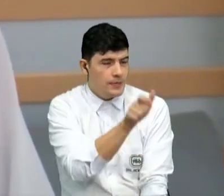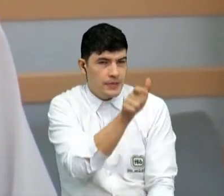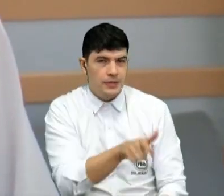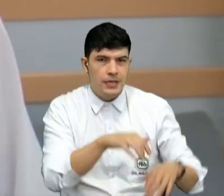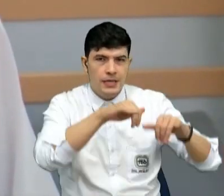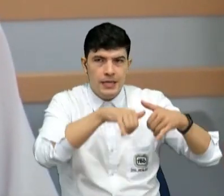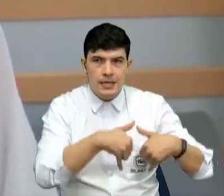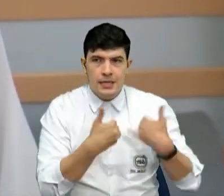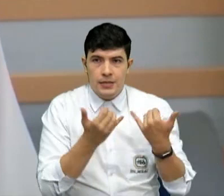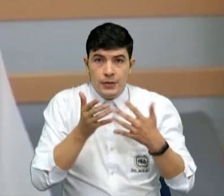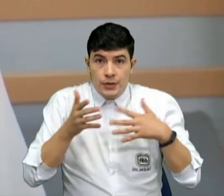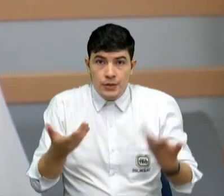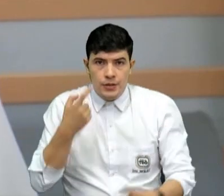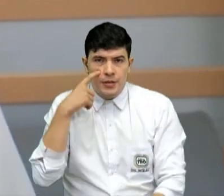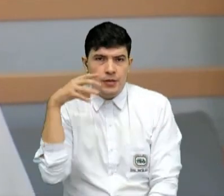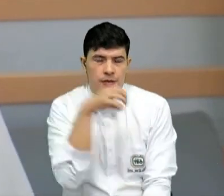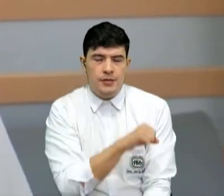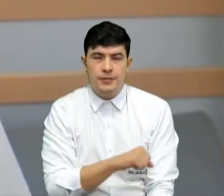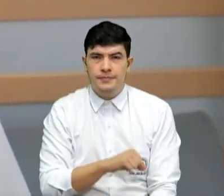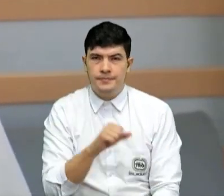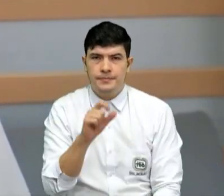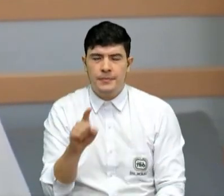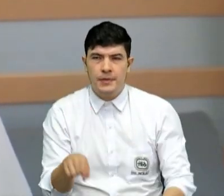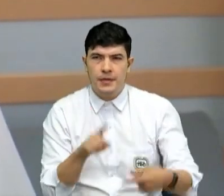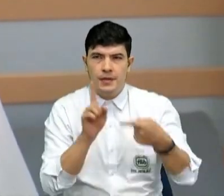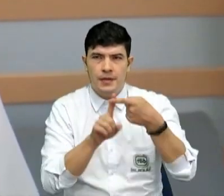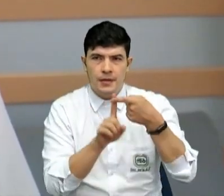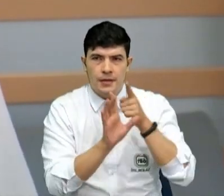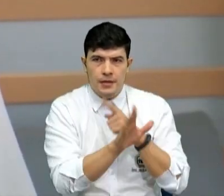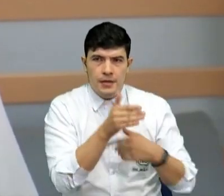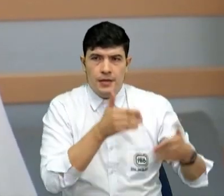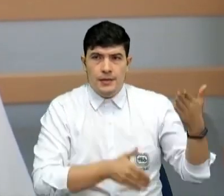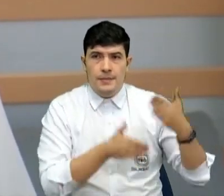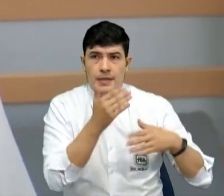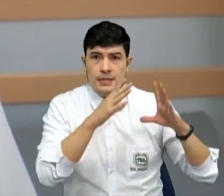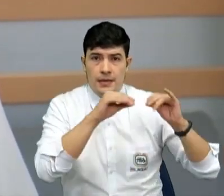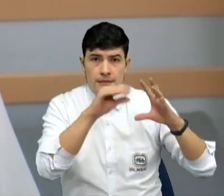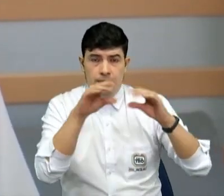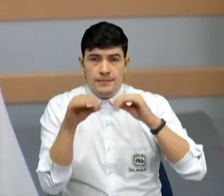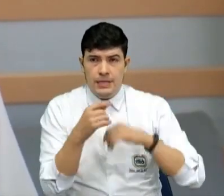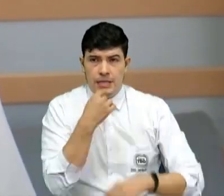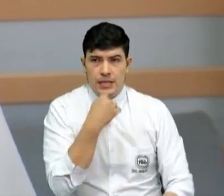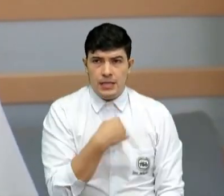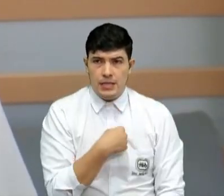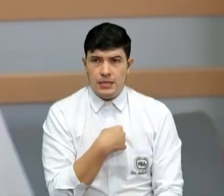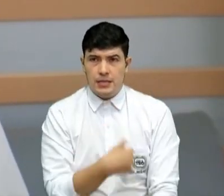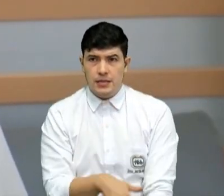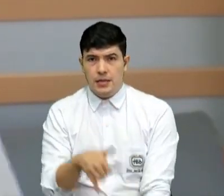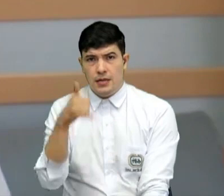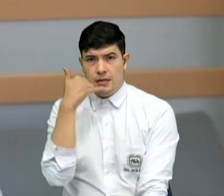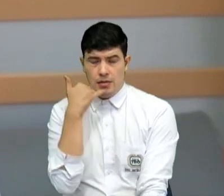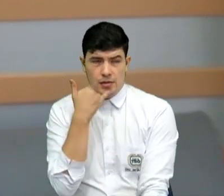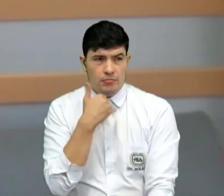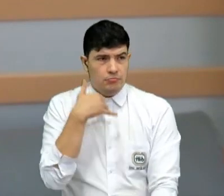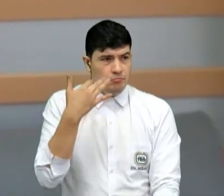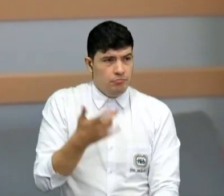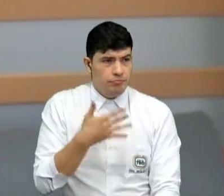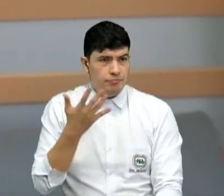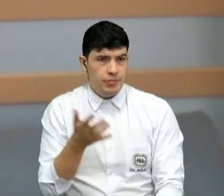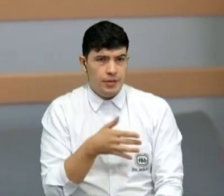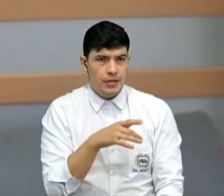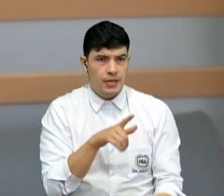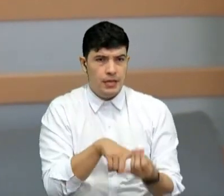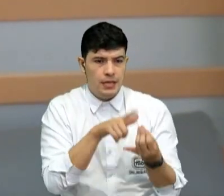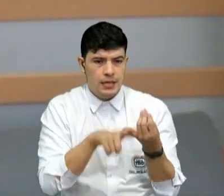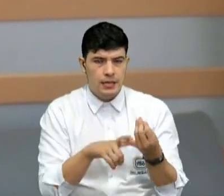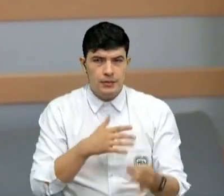posible estafa? Primero, por la manera como empiezan a decirle a uno que lo llaman, que para el caso mío,